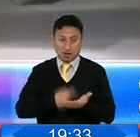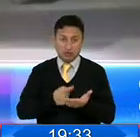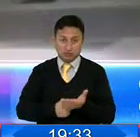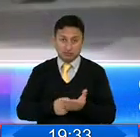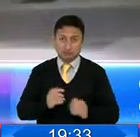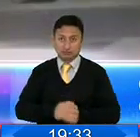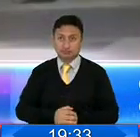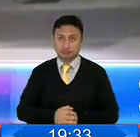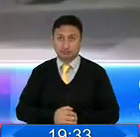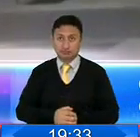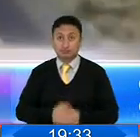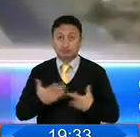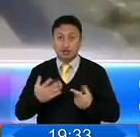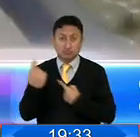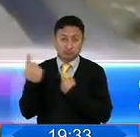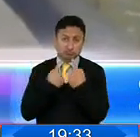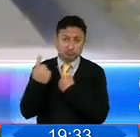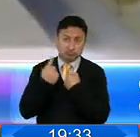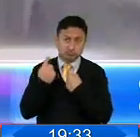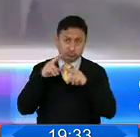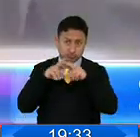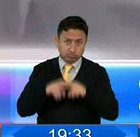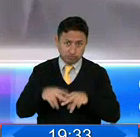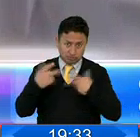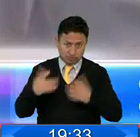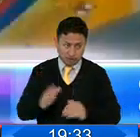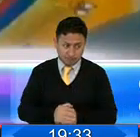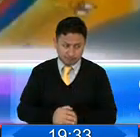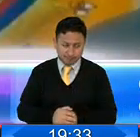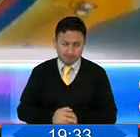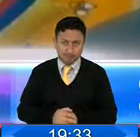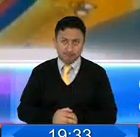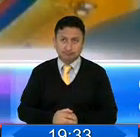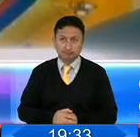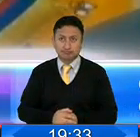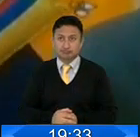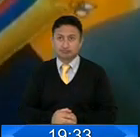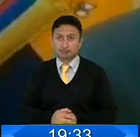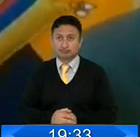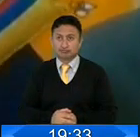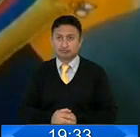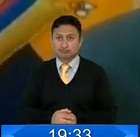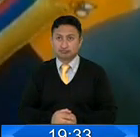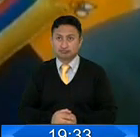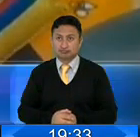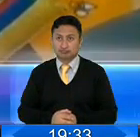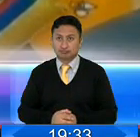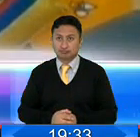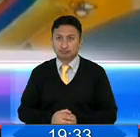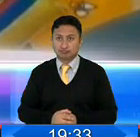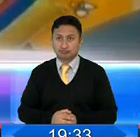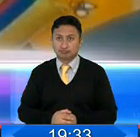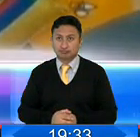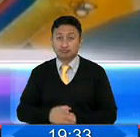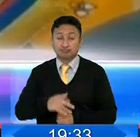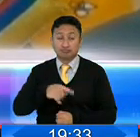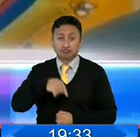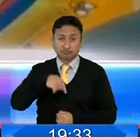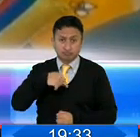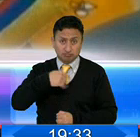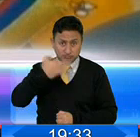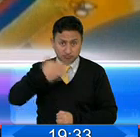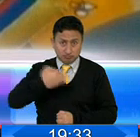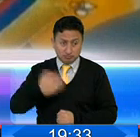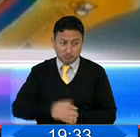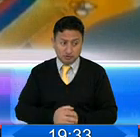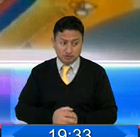producto. Pero tras diálogos y revisiones, finalmente... En esto, sencillamente, lo que hemos ratificado es